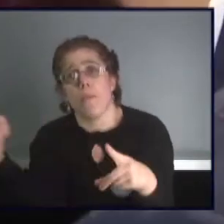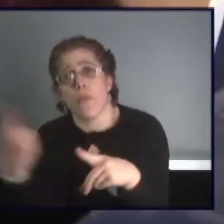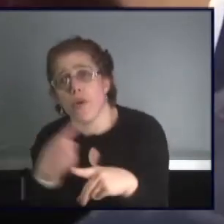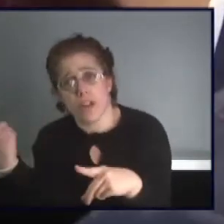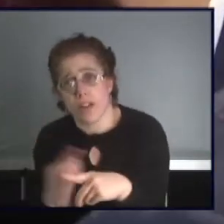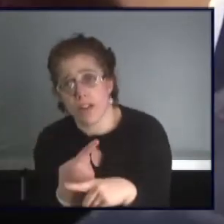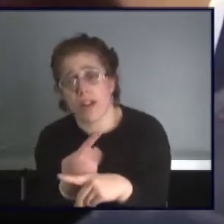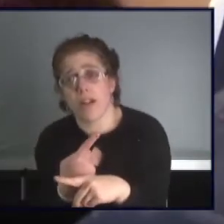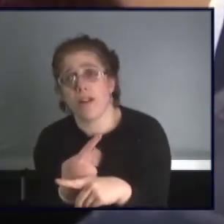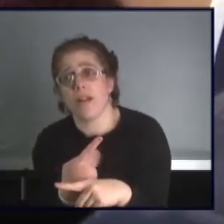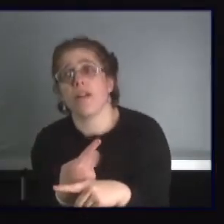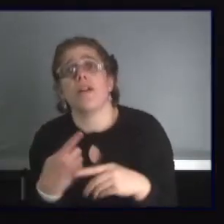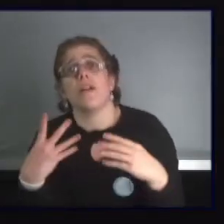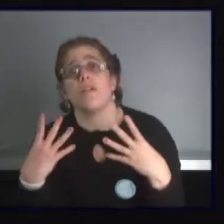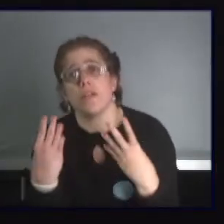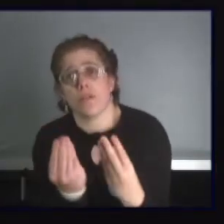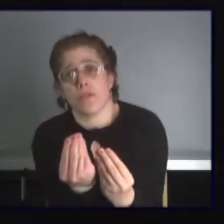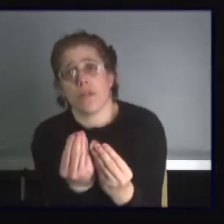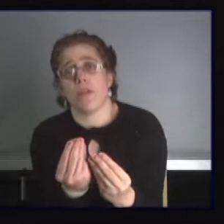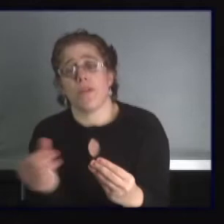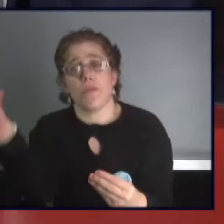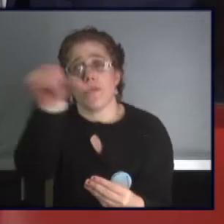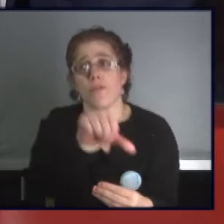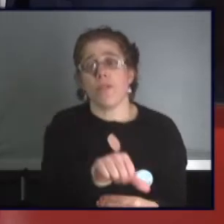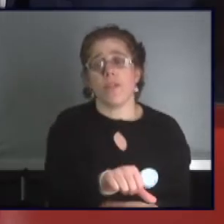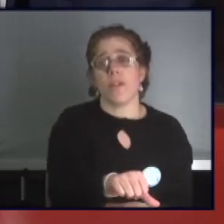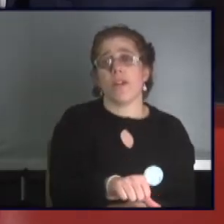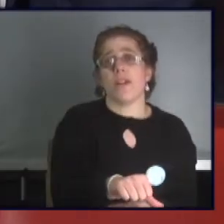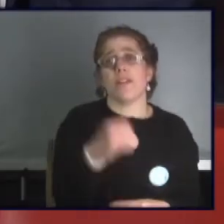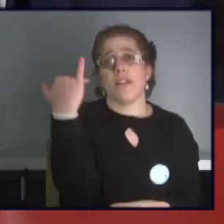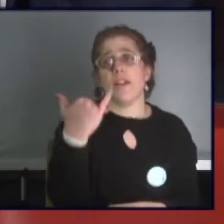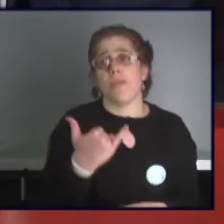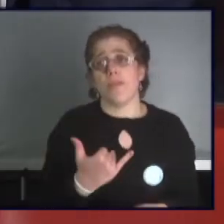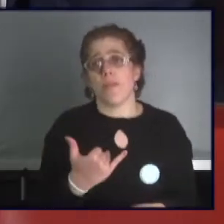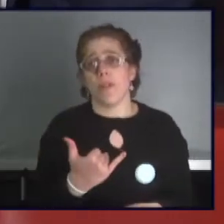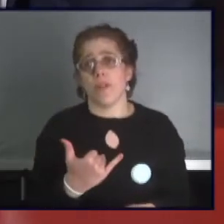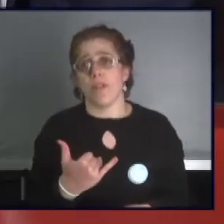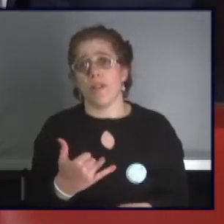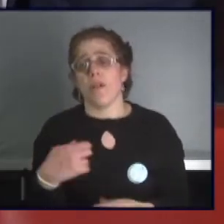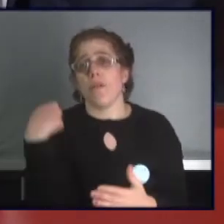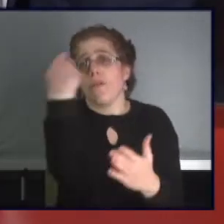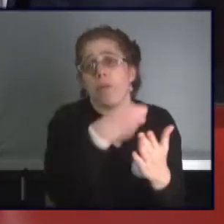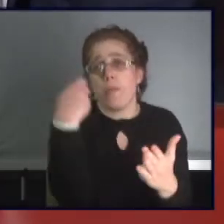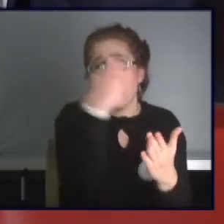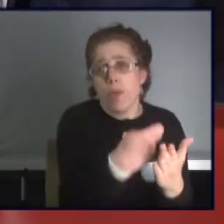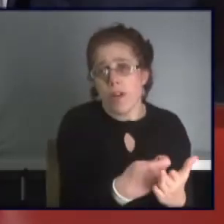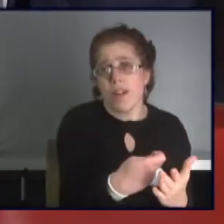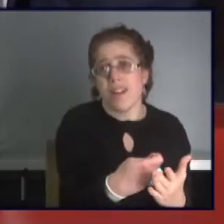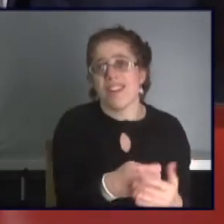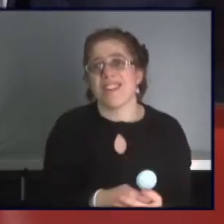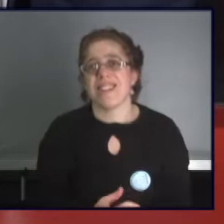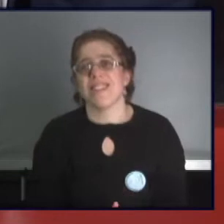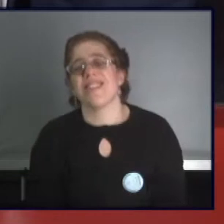entonces hoy por hoy con la información que tenemos dejó de ser pues aparece una limosna más que una ayuda